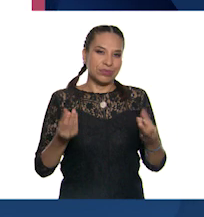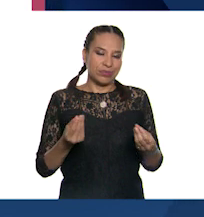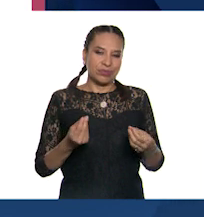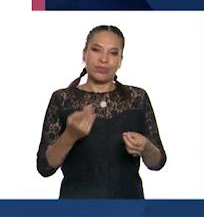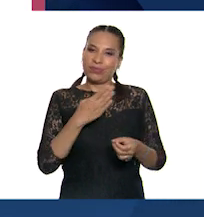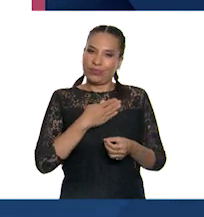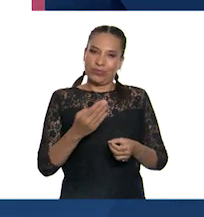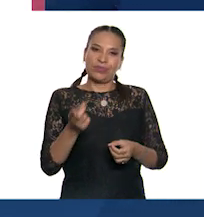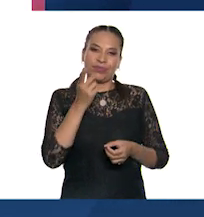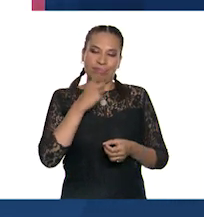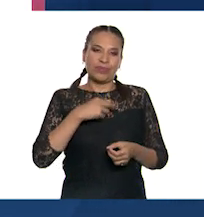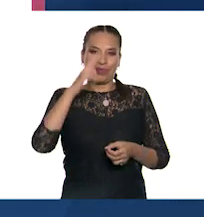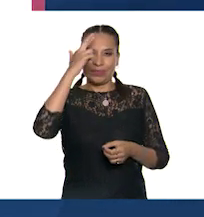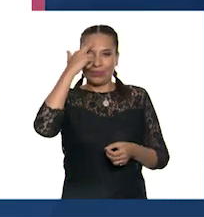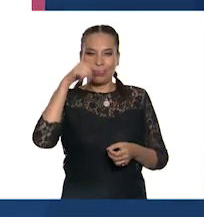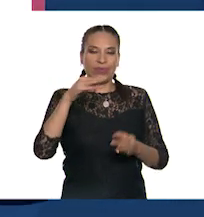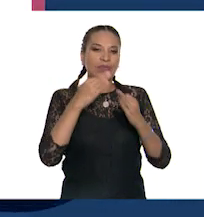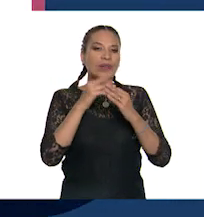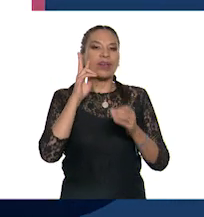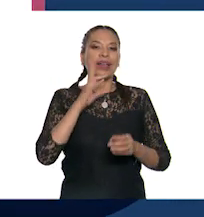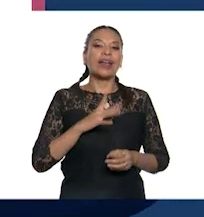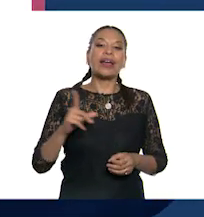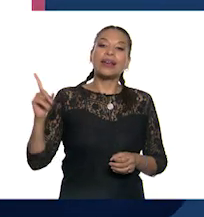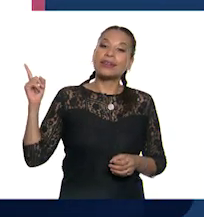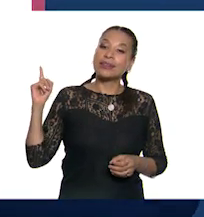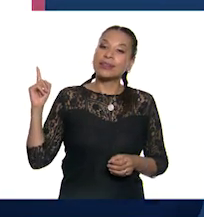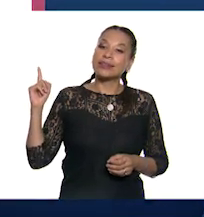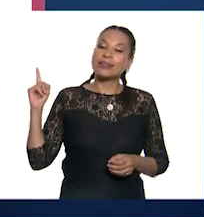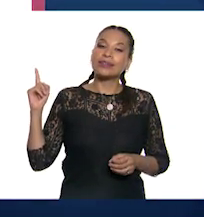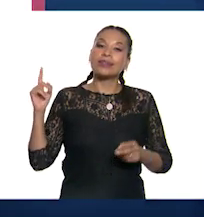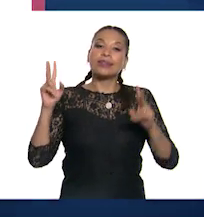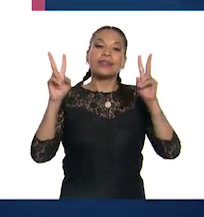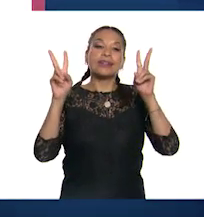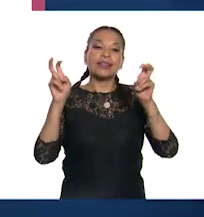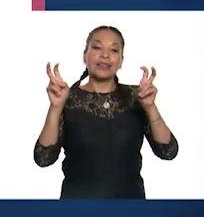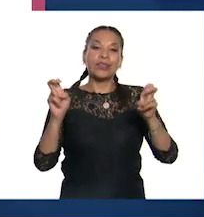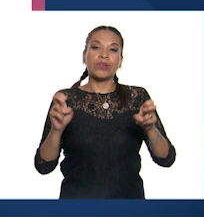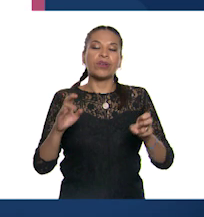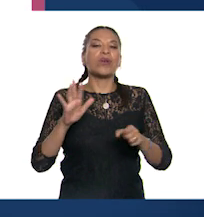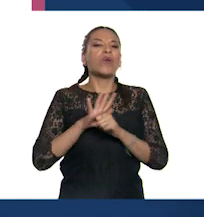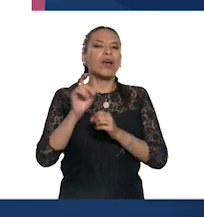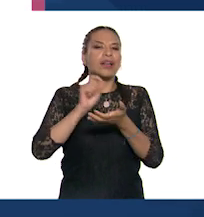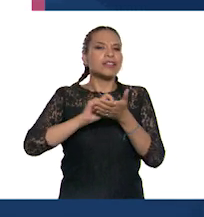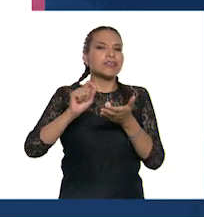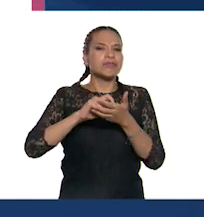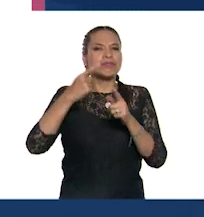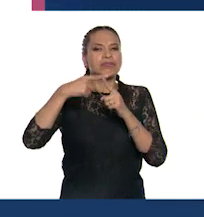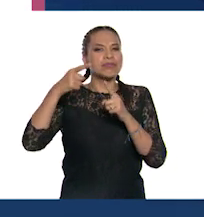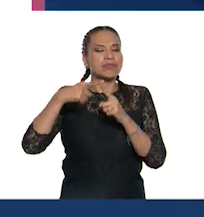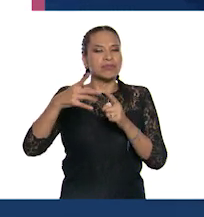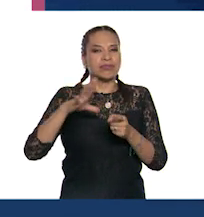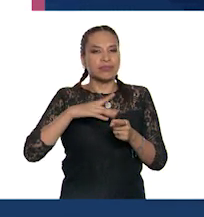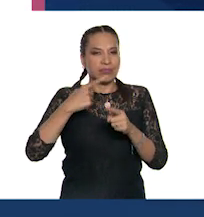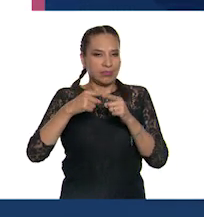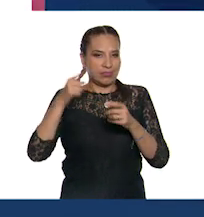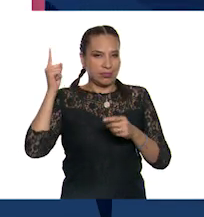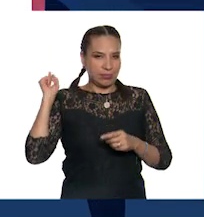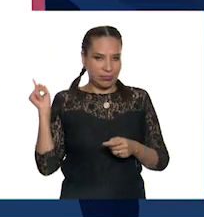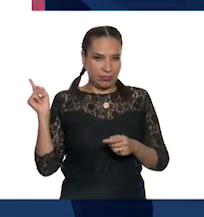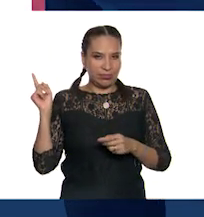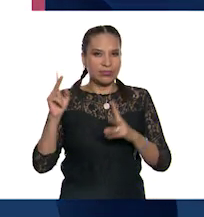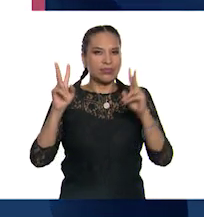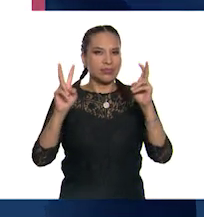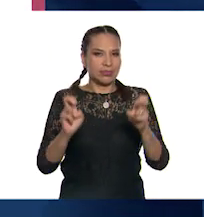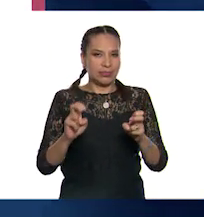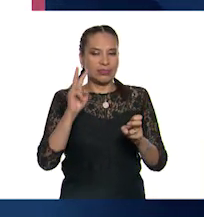Qué bueno que me lo recuerdas. En pantalla ahora van a aparecer los títulos y los autores de algunas obras en las que se aborda esta